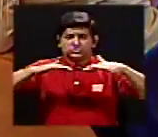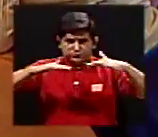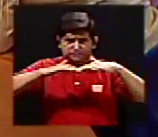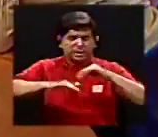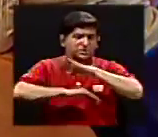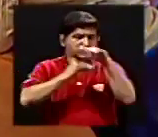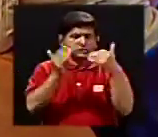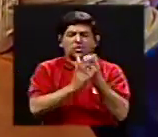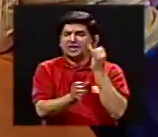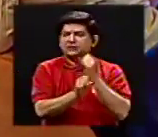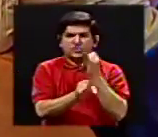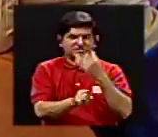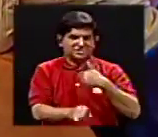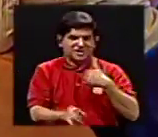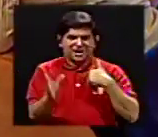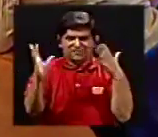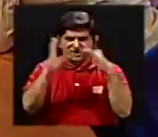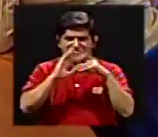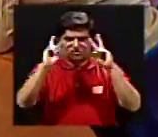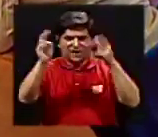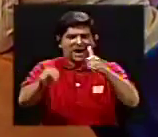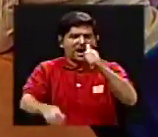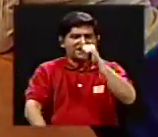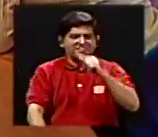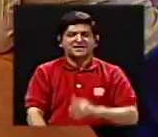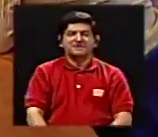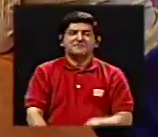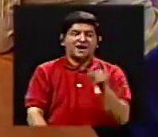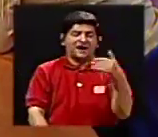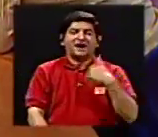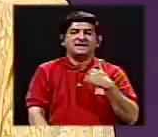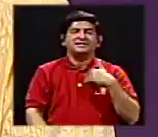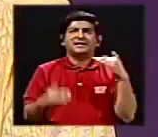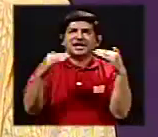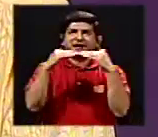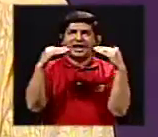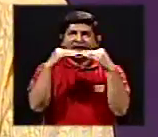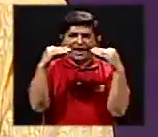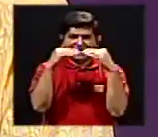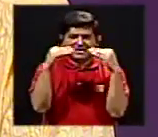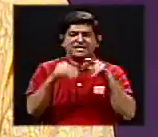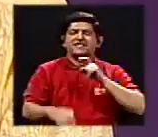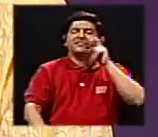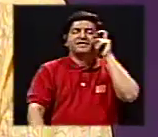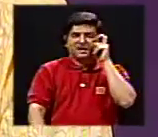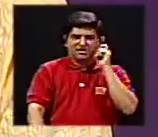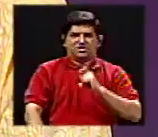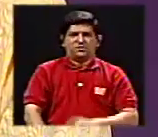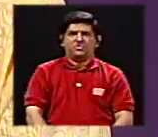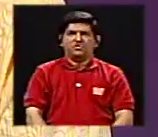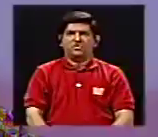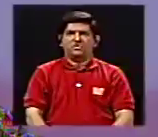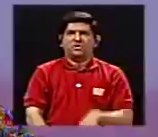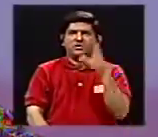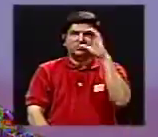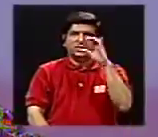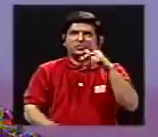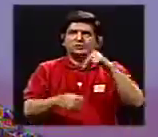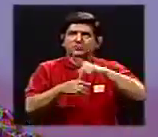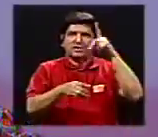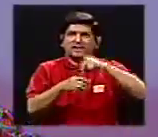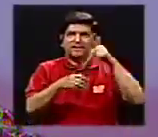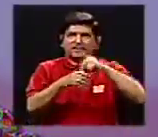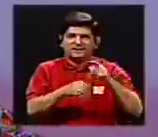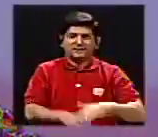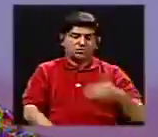y en todas las entidades que tienen que ver con el tema del agua, haya una equidad de género, donde se busca la